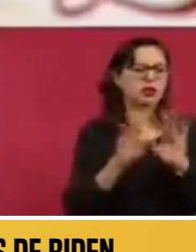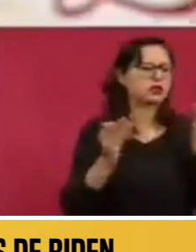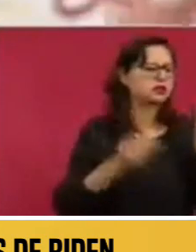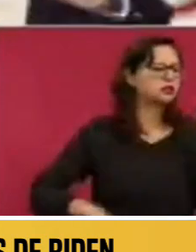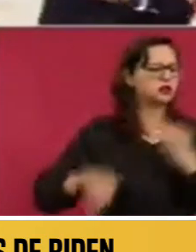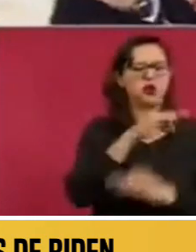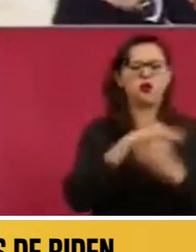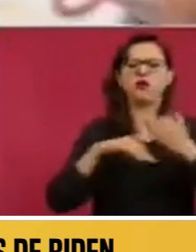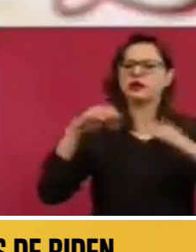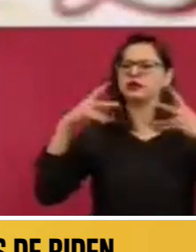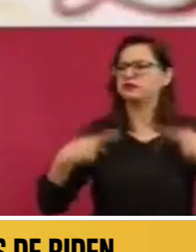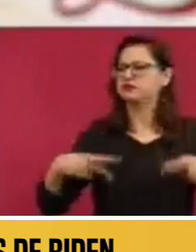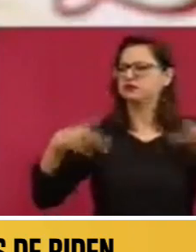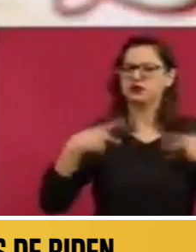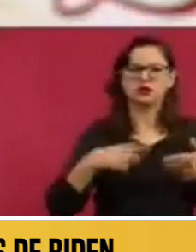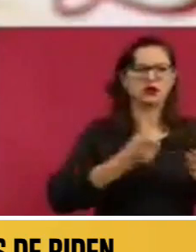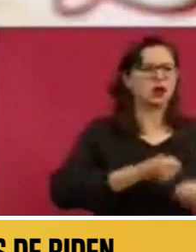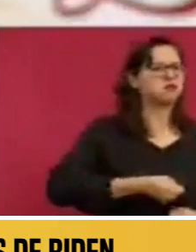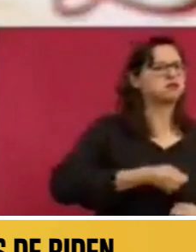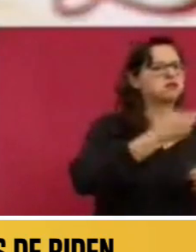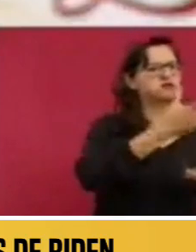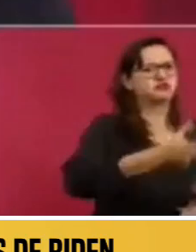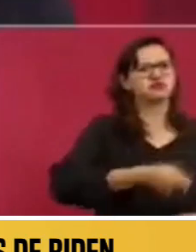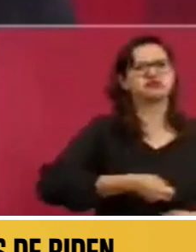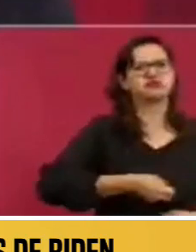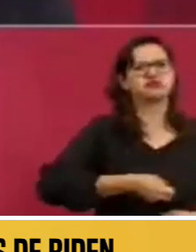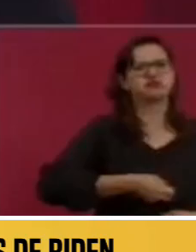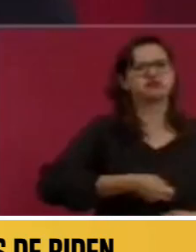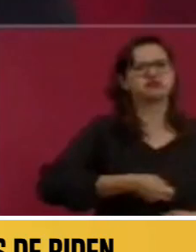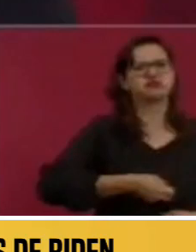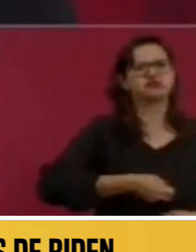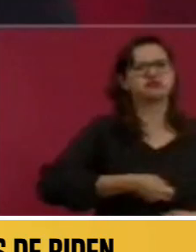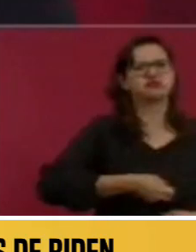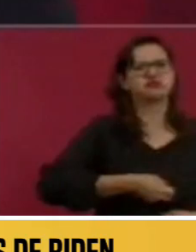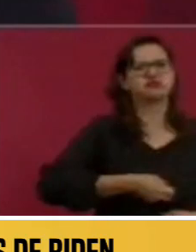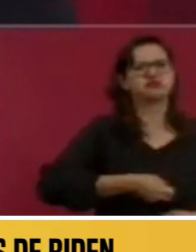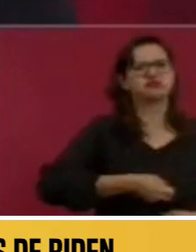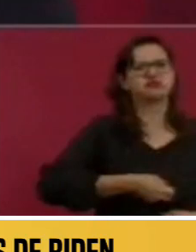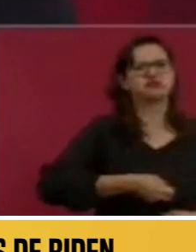de que se garantice la libertad de expresión.